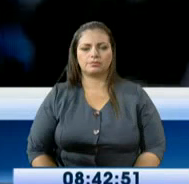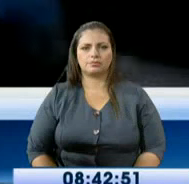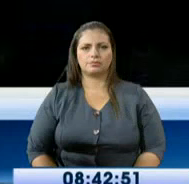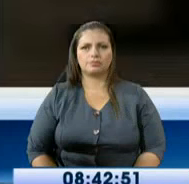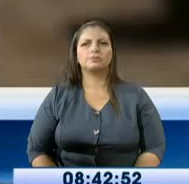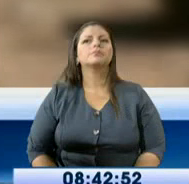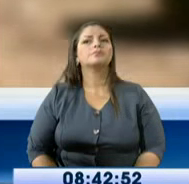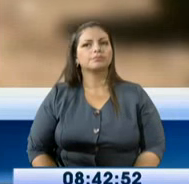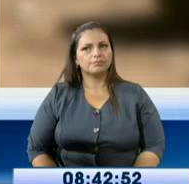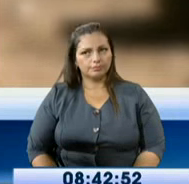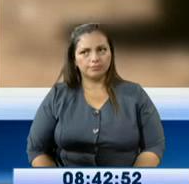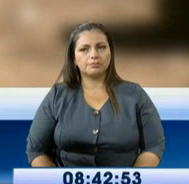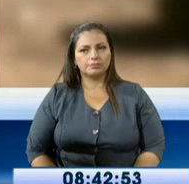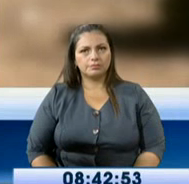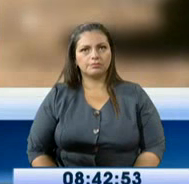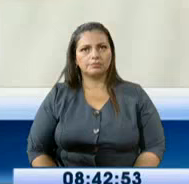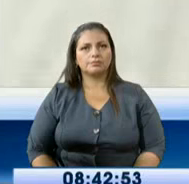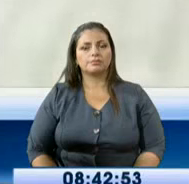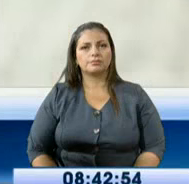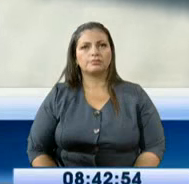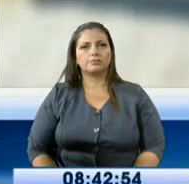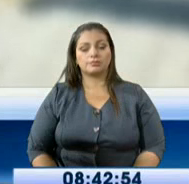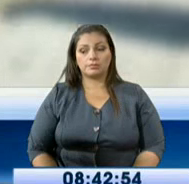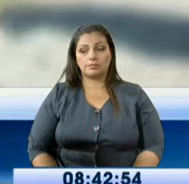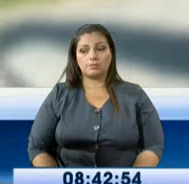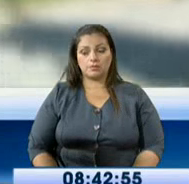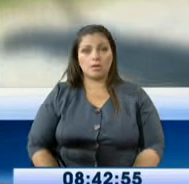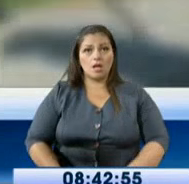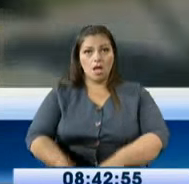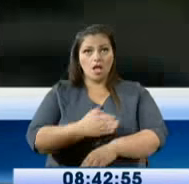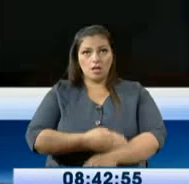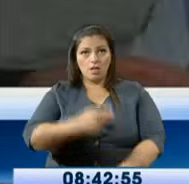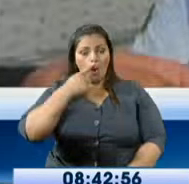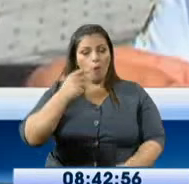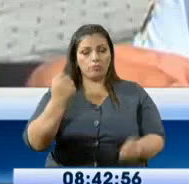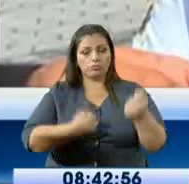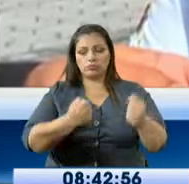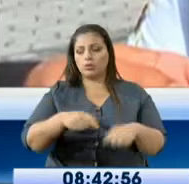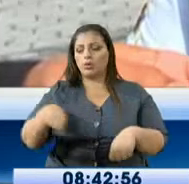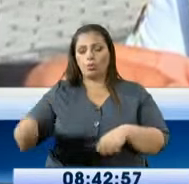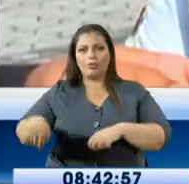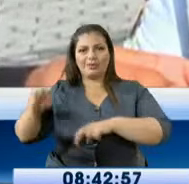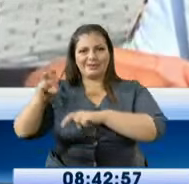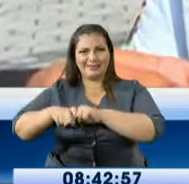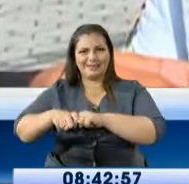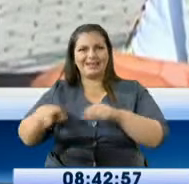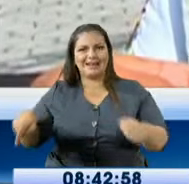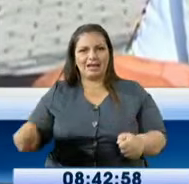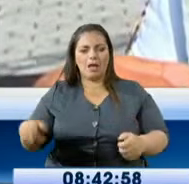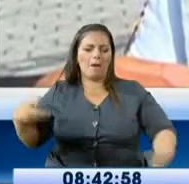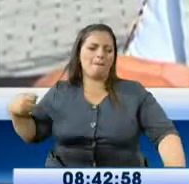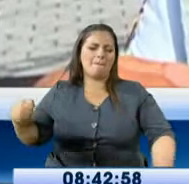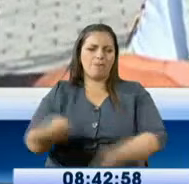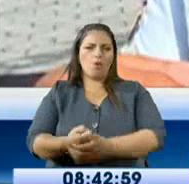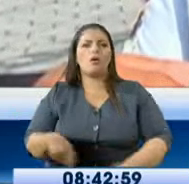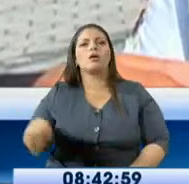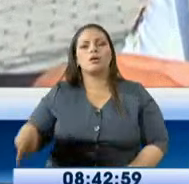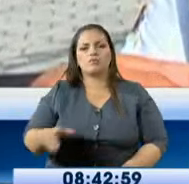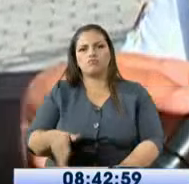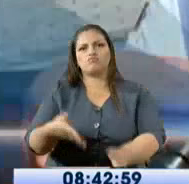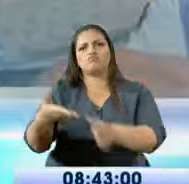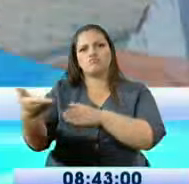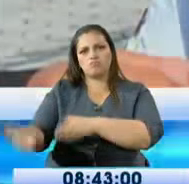Una persona quien habría estado en el asiento junto al chofer murió de contado. Hay una persona que ha fallecido y 4 personas heridas. Aparentemente, los